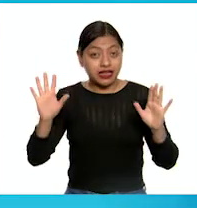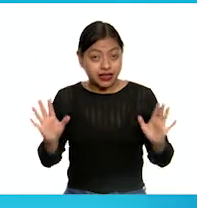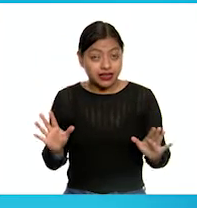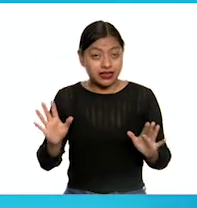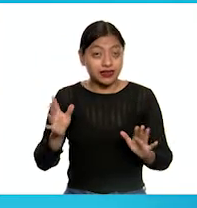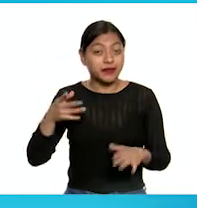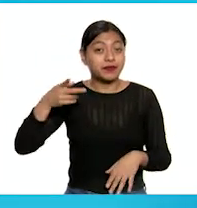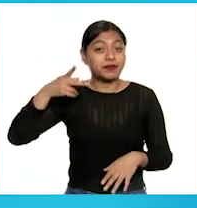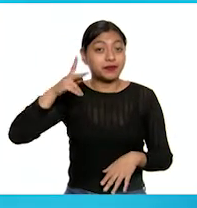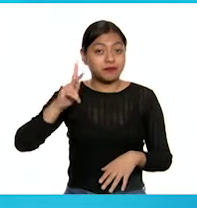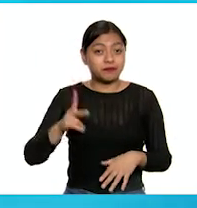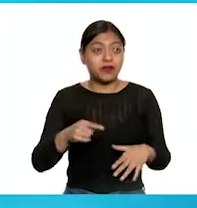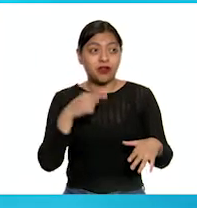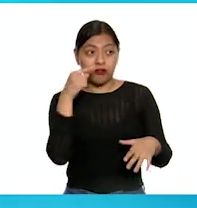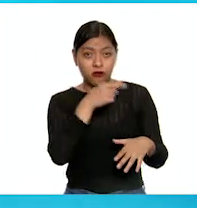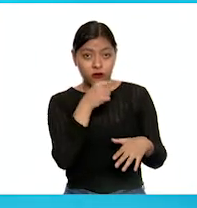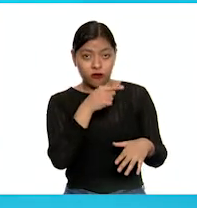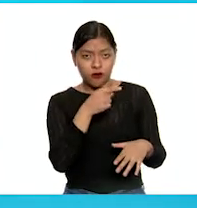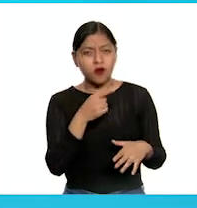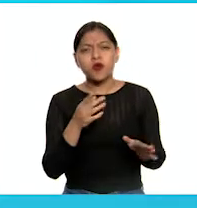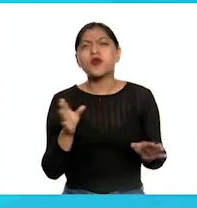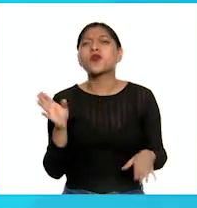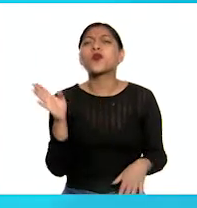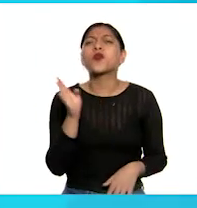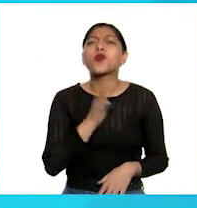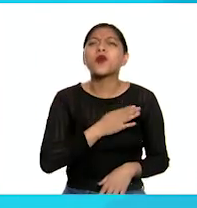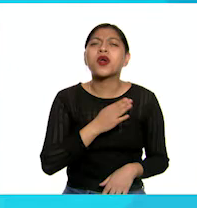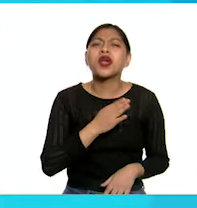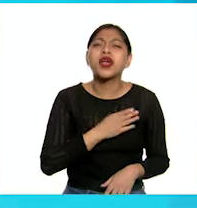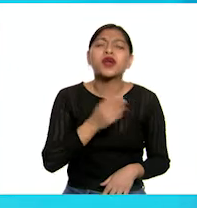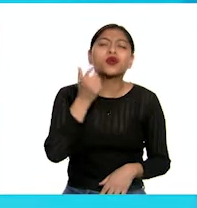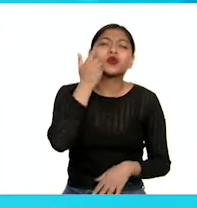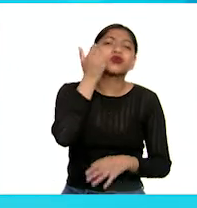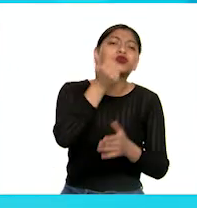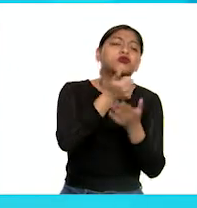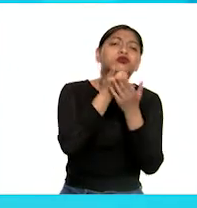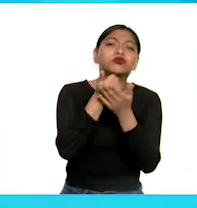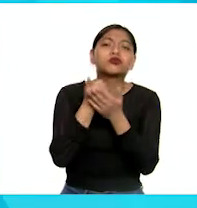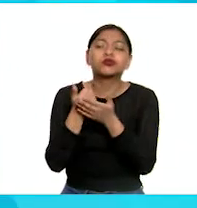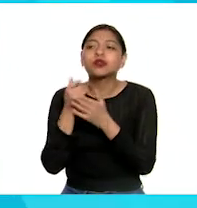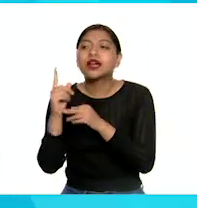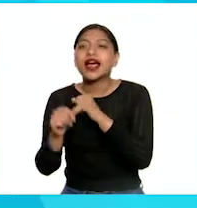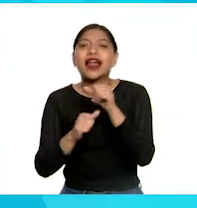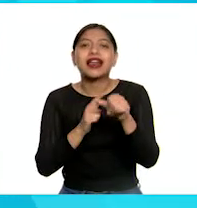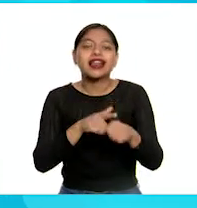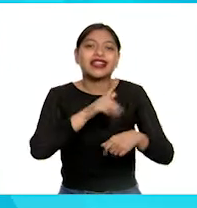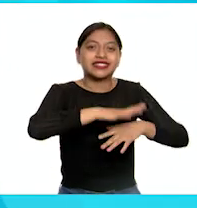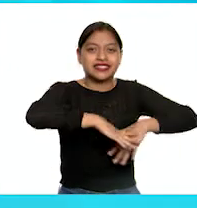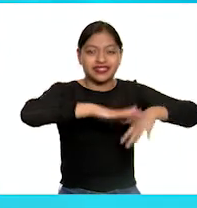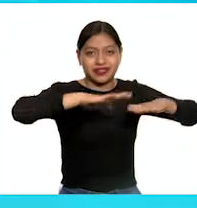embargo, es un ser bueno que quiere ayudar a los animales del mar.